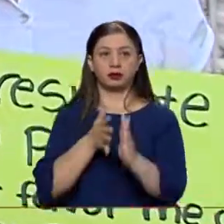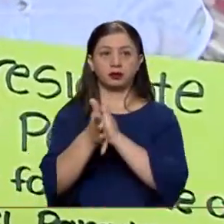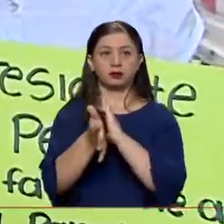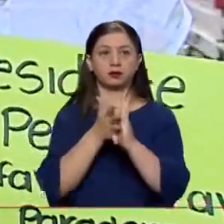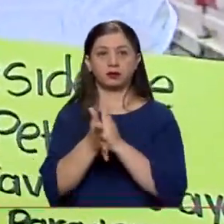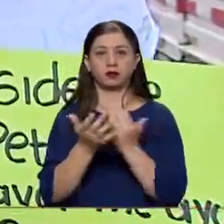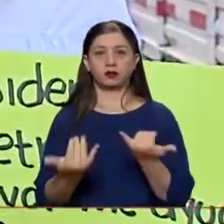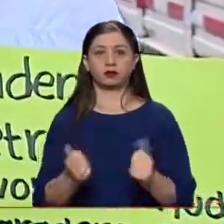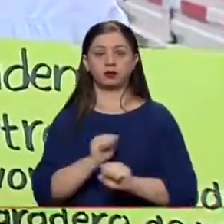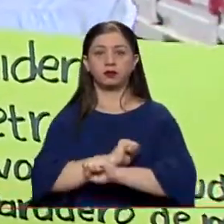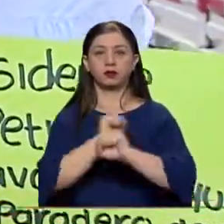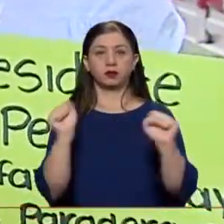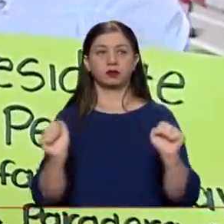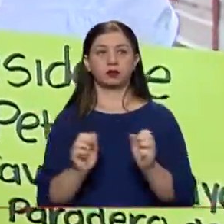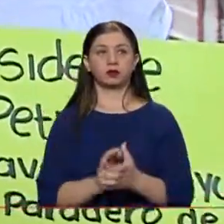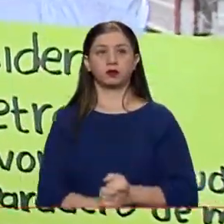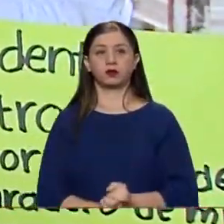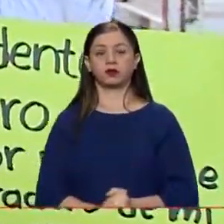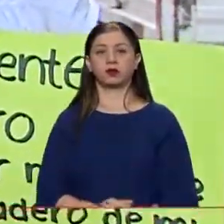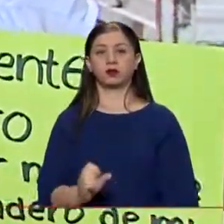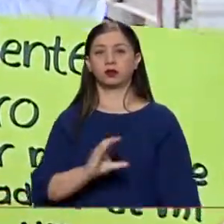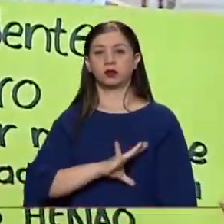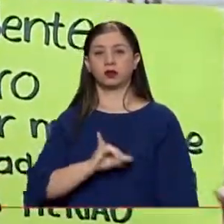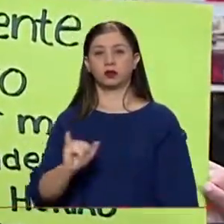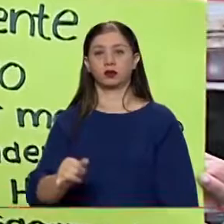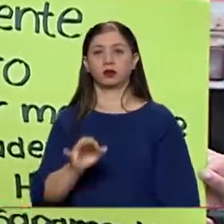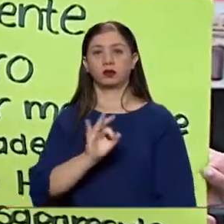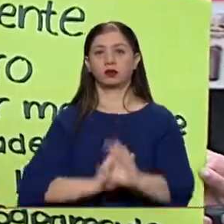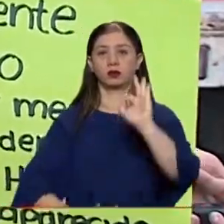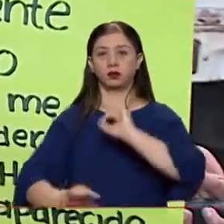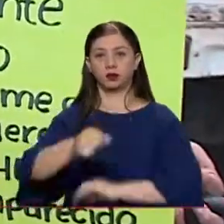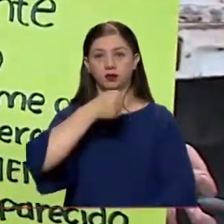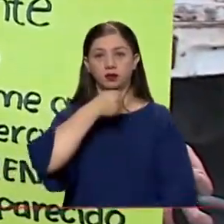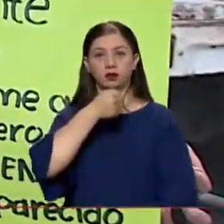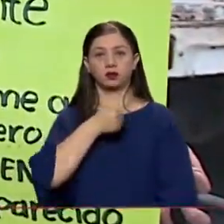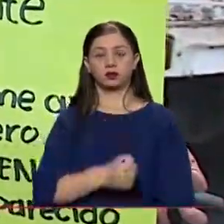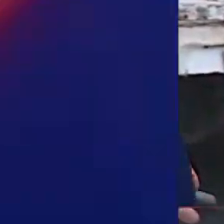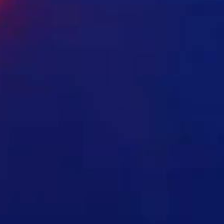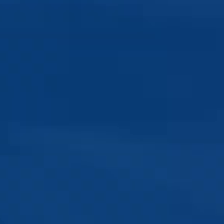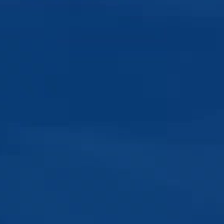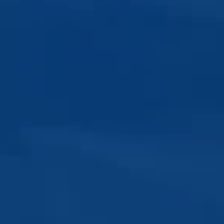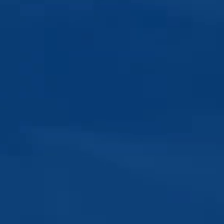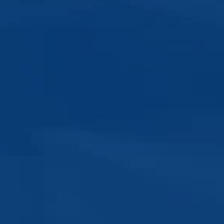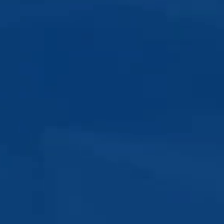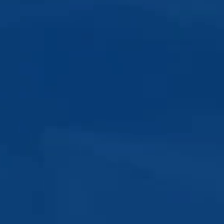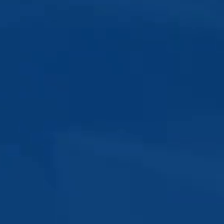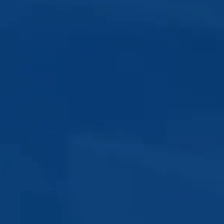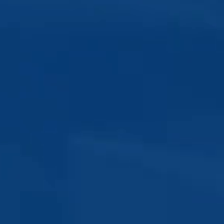esta hora de la mañana en el nororiente de Cali. Carlos Gutiérrez, Telepacífico Noticias.